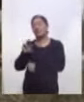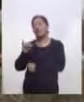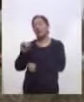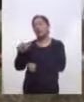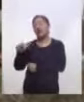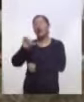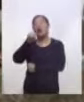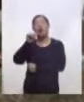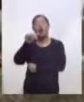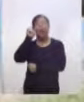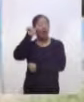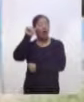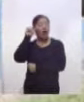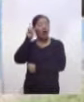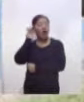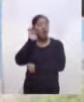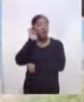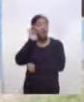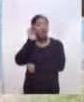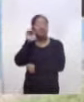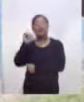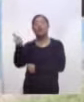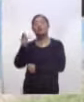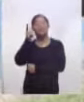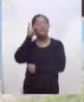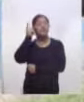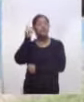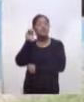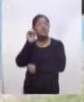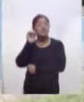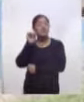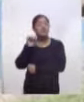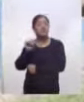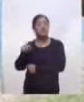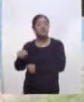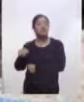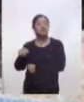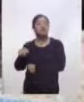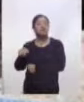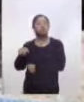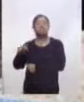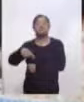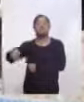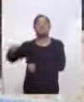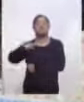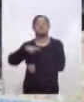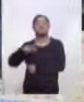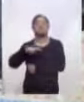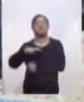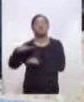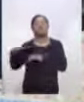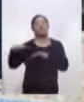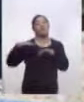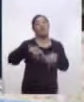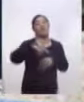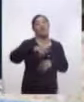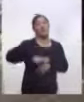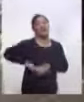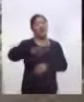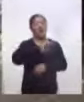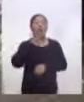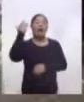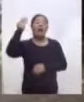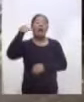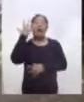desde Afganistán y Pakistán. Se refugian donde pueden. Decenas de ellos han ocupado esta estación de buses abandonada.